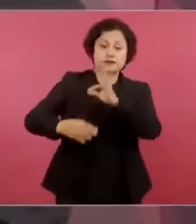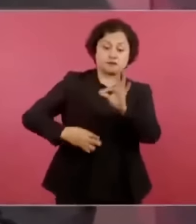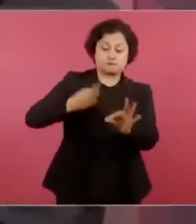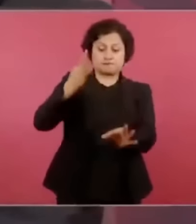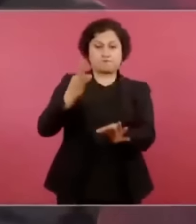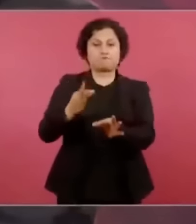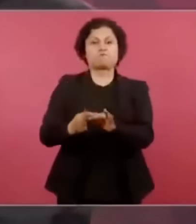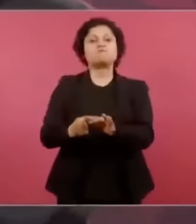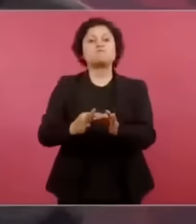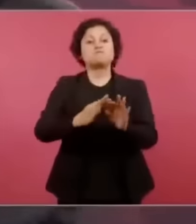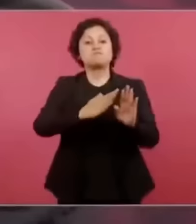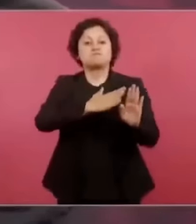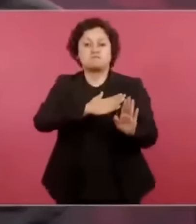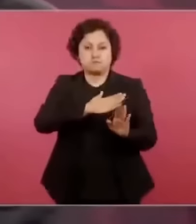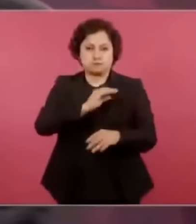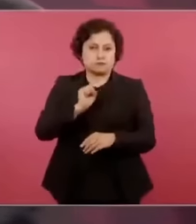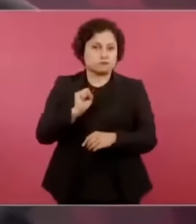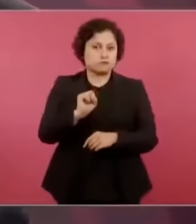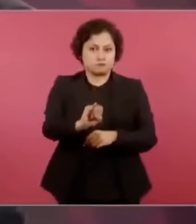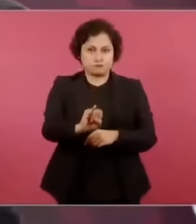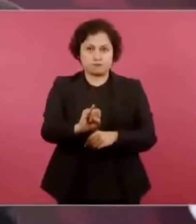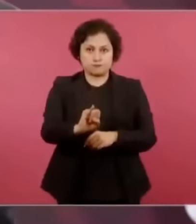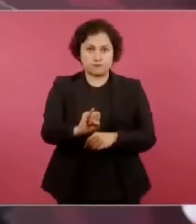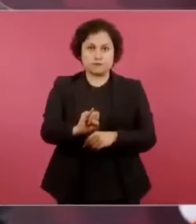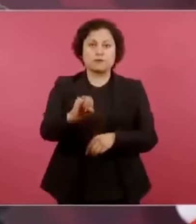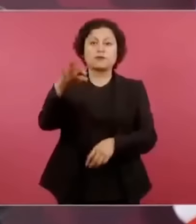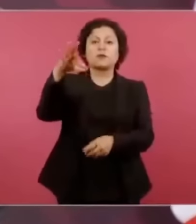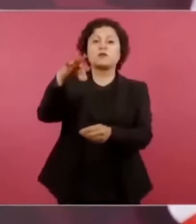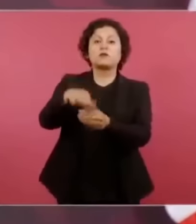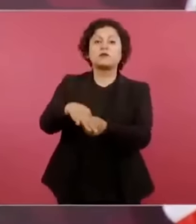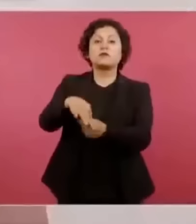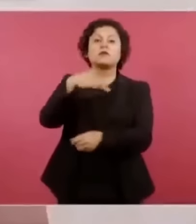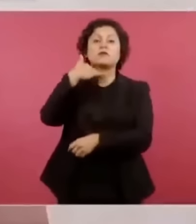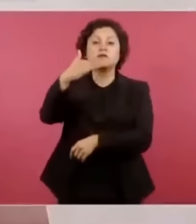palabra, no va a haber fraude.